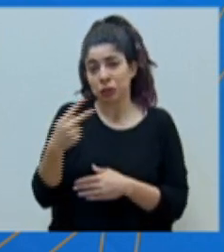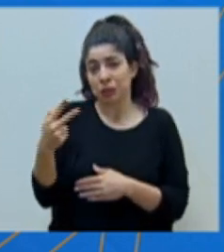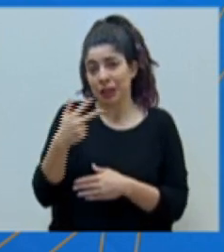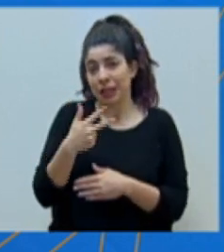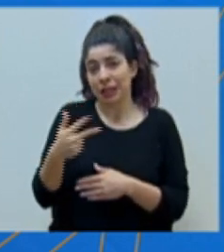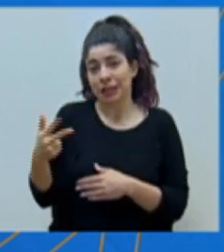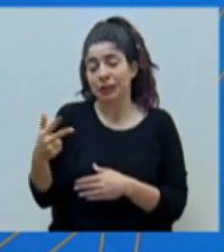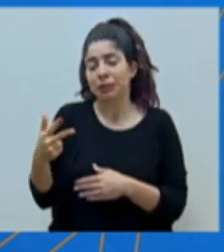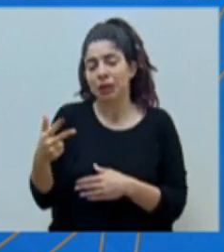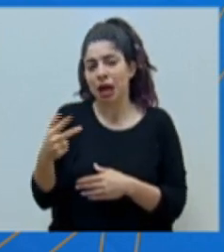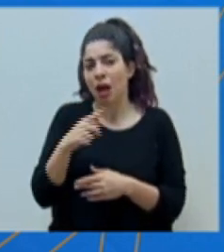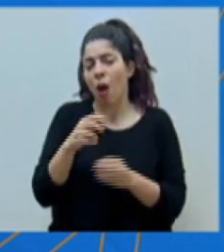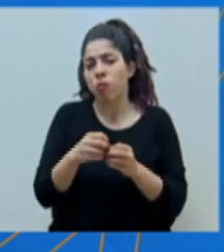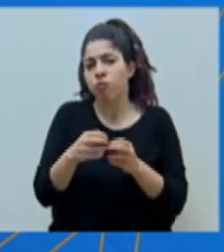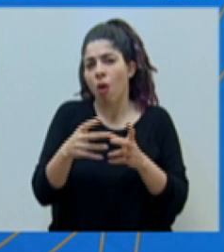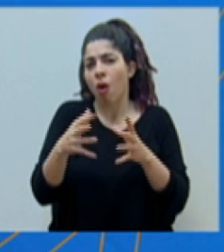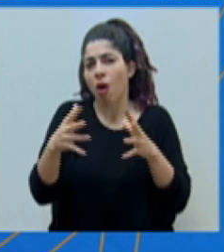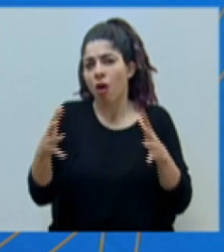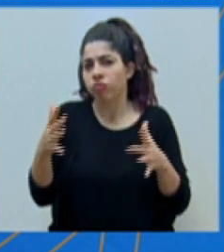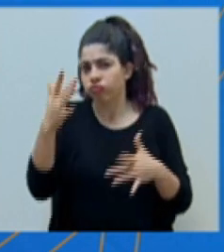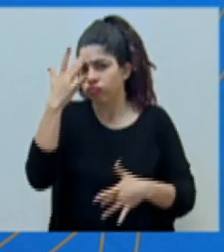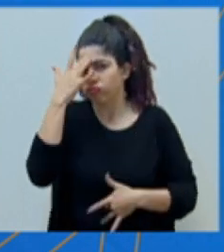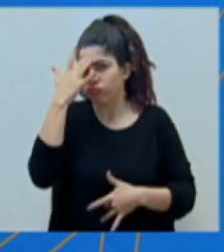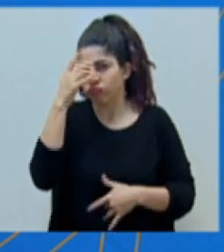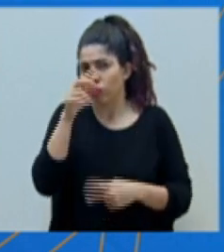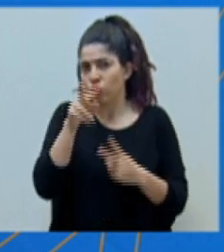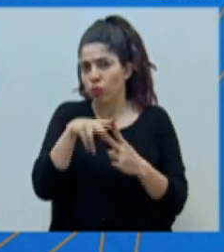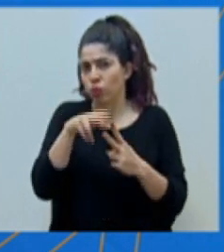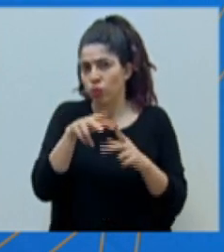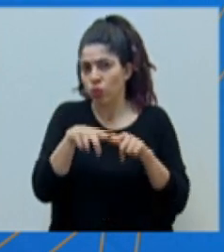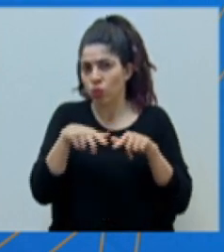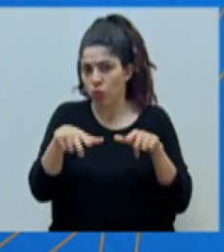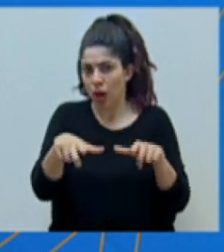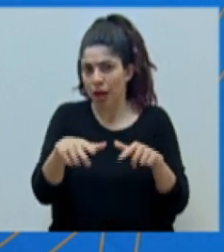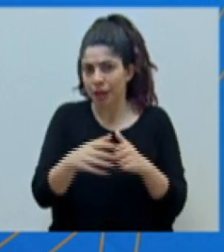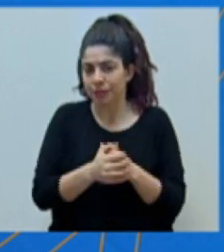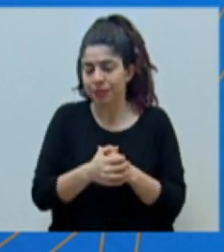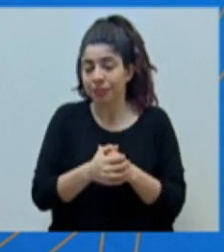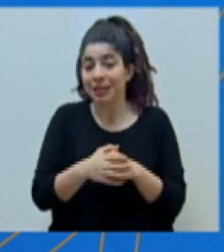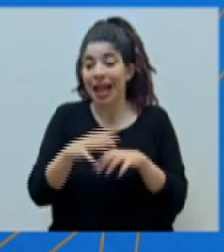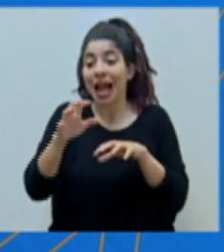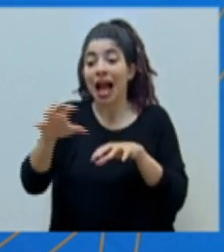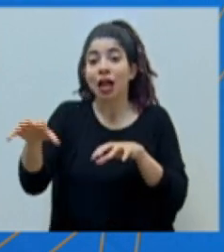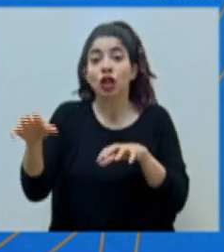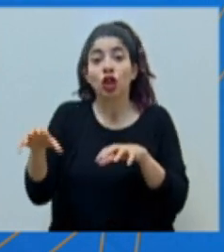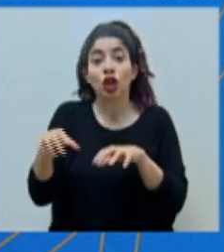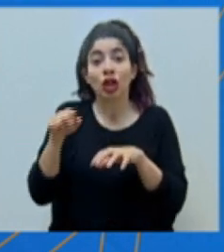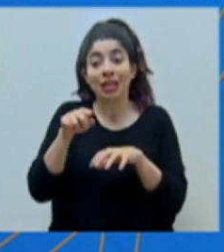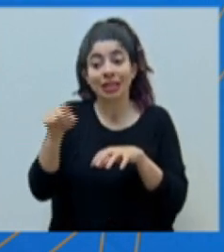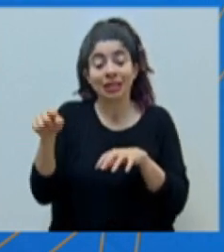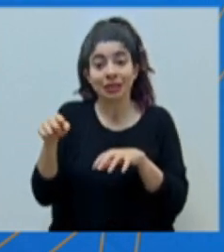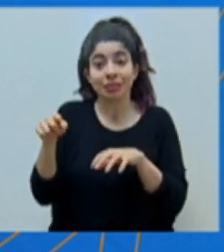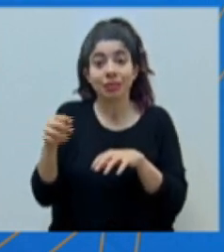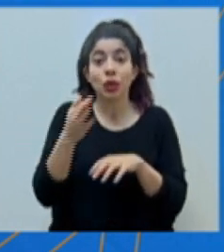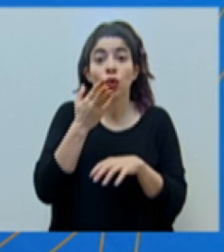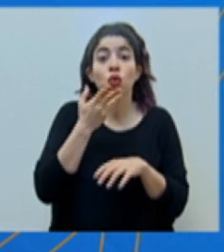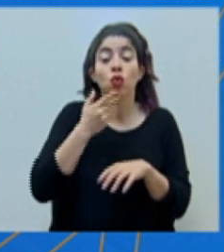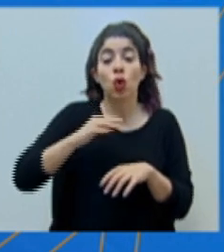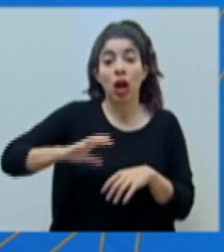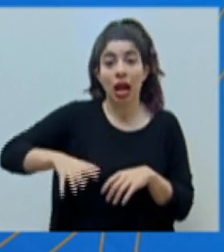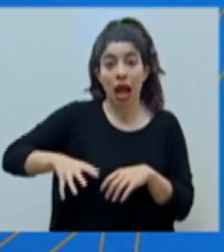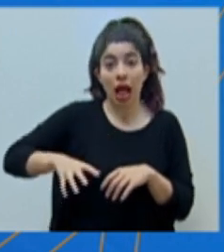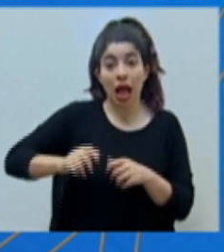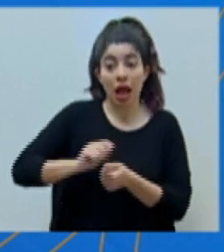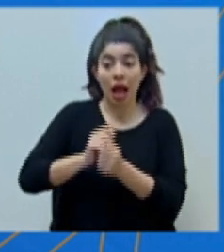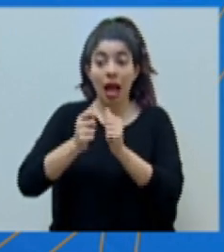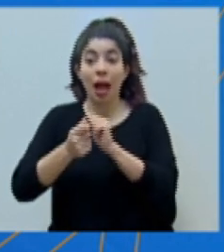semanas hemos tenido un repunte de casos en esos cantones. Entre los cantones que pasan de la alerta naranja